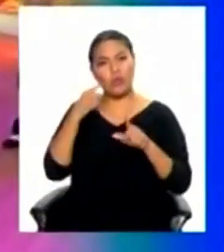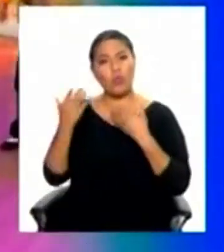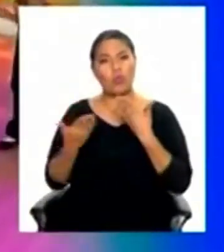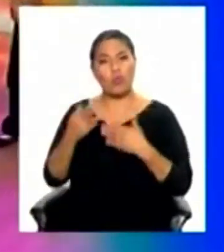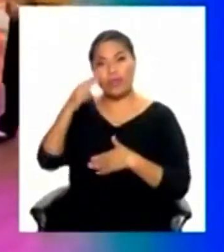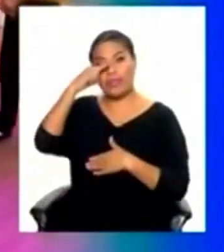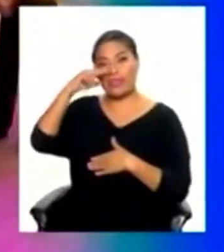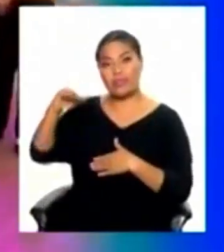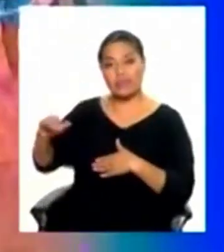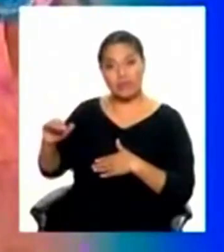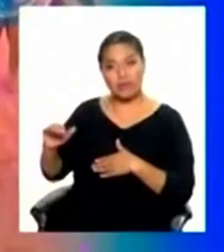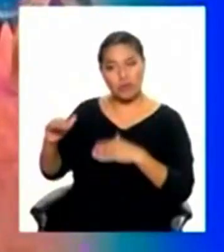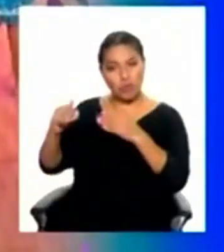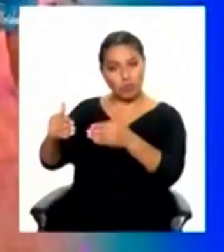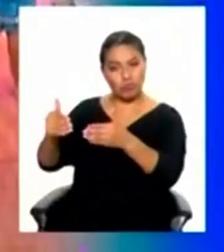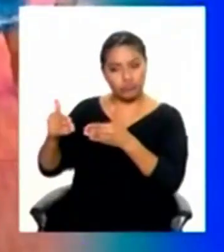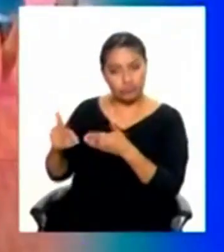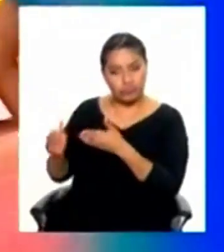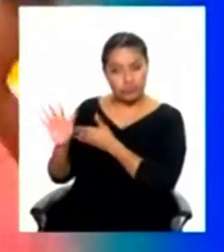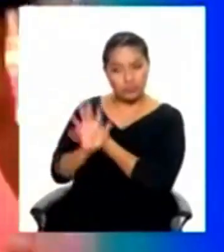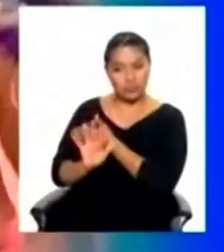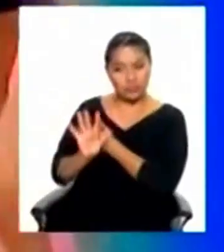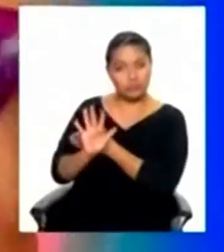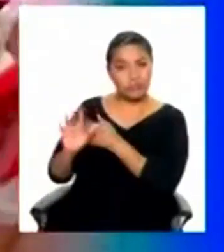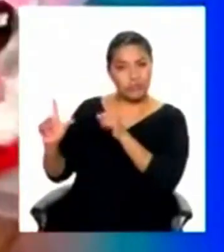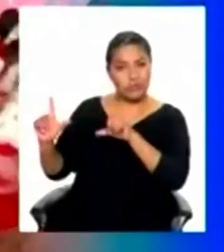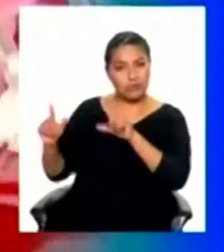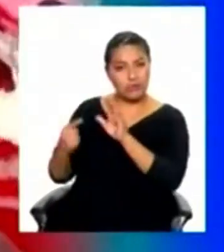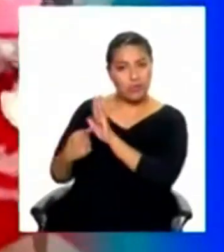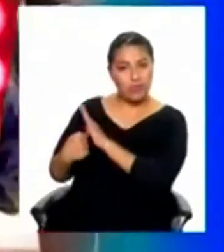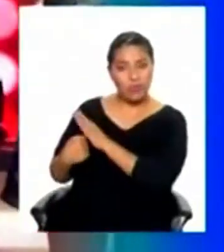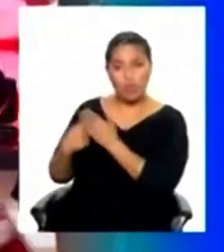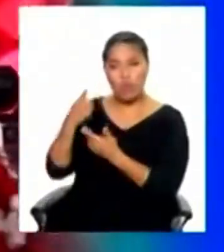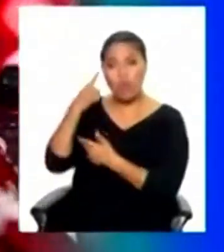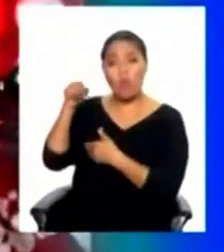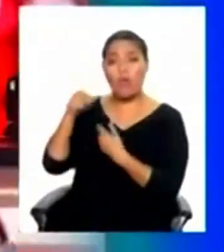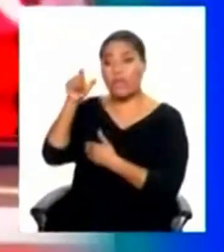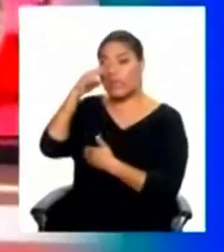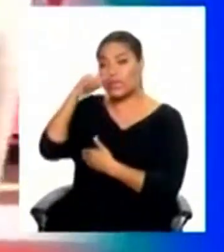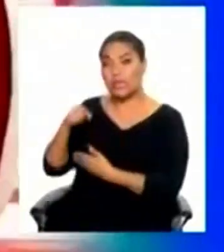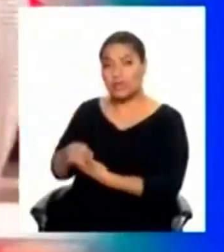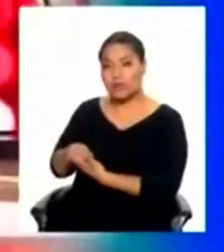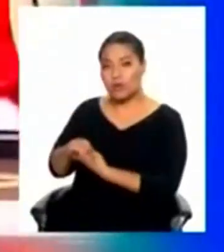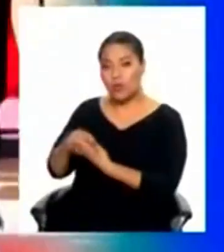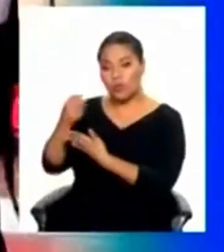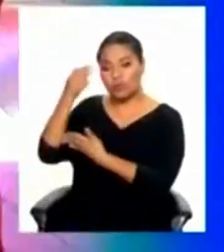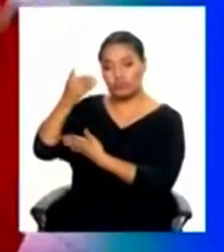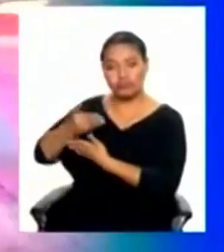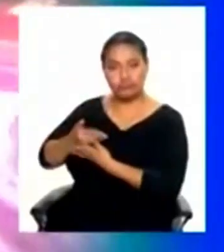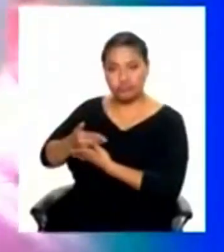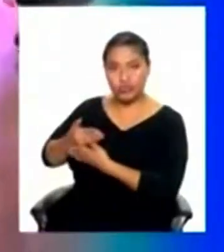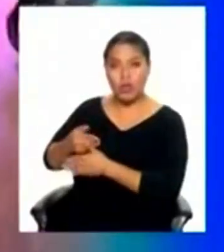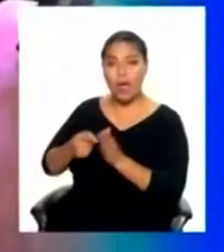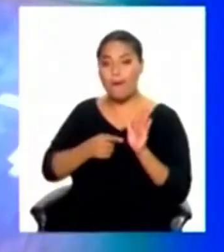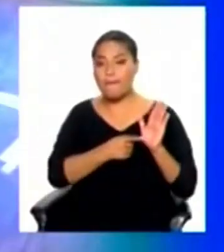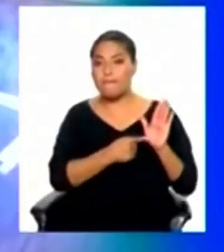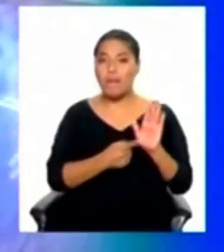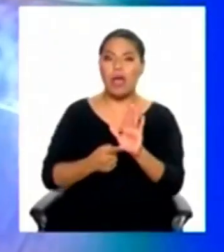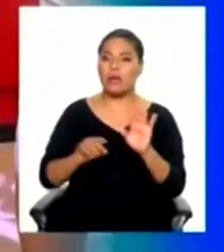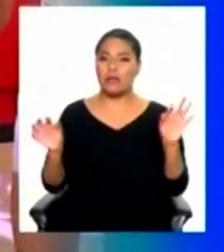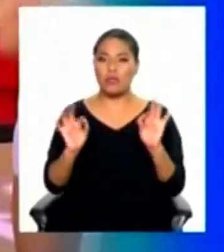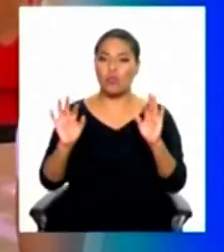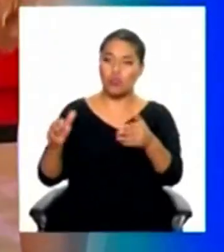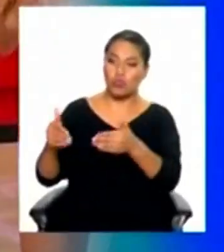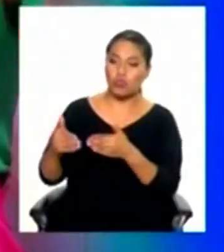tratamiento de menores de edad en la televisión Cuáles son las normas que están vinculadas a esto y obviamente Por qué hay que empezar a